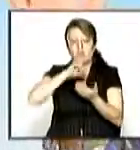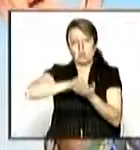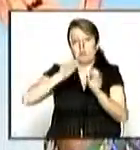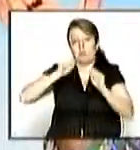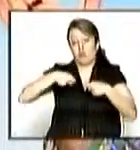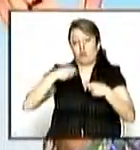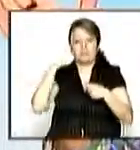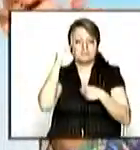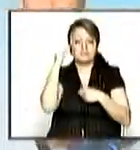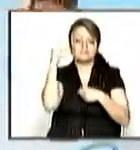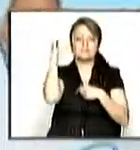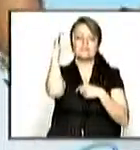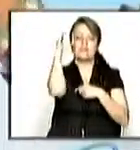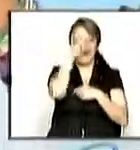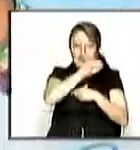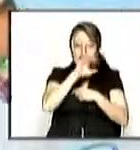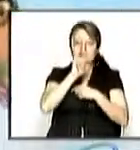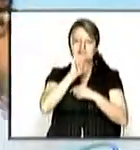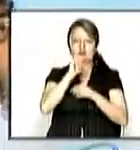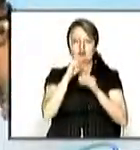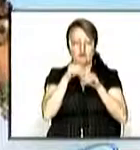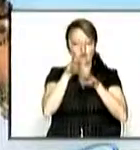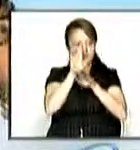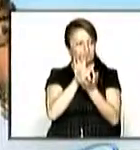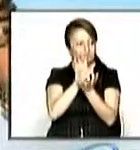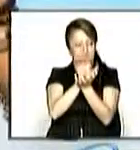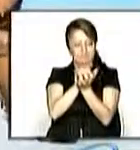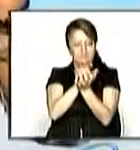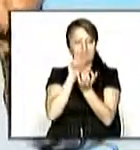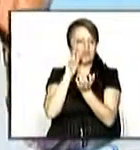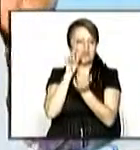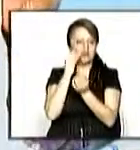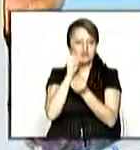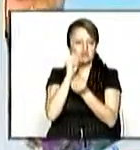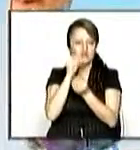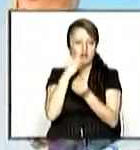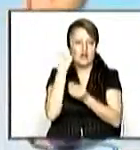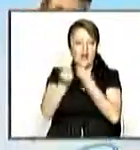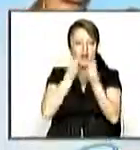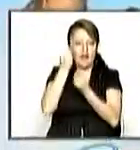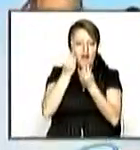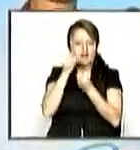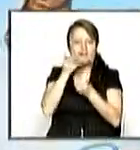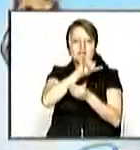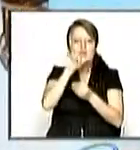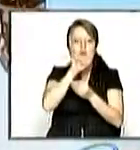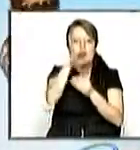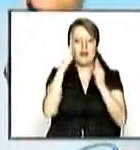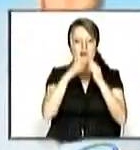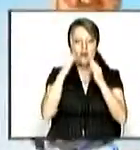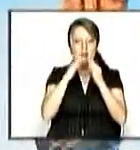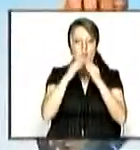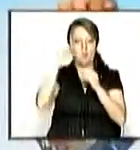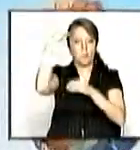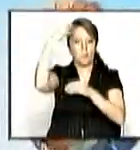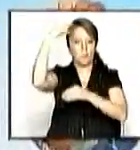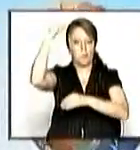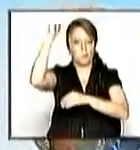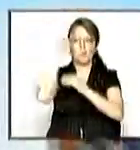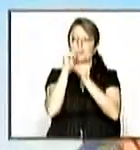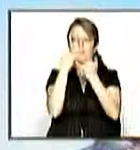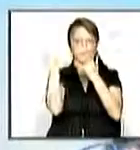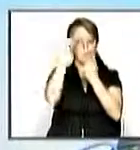con la construcción de nuestra casa, que tenemos una caja de tacos, que nos dice la electricidad de la cocina, la electricidad de tal parte y